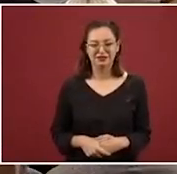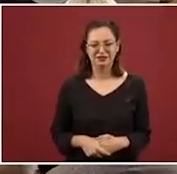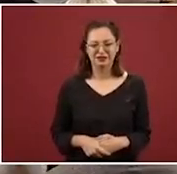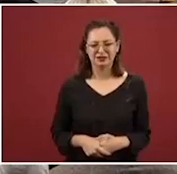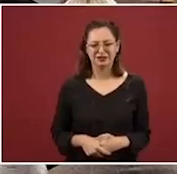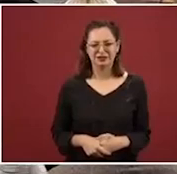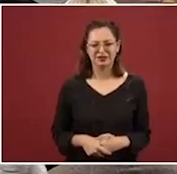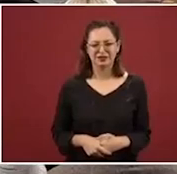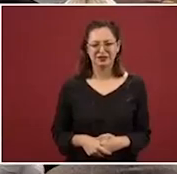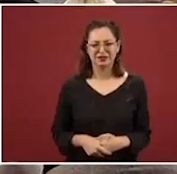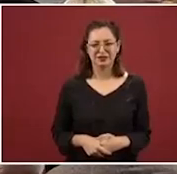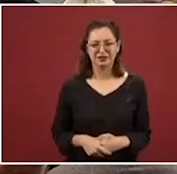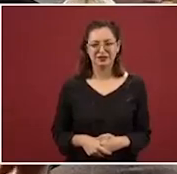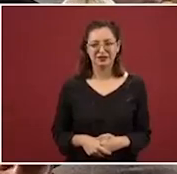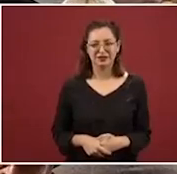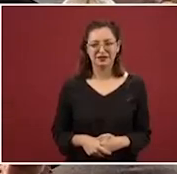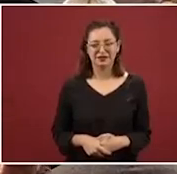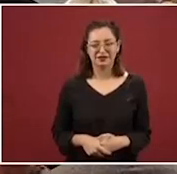sí.